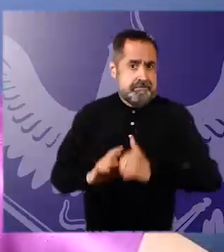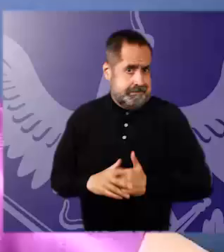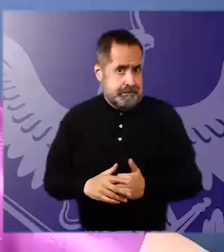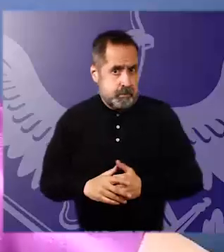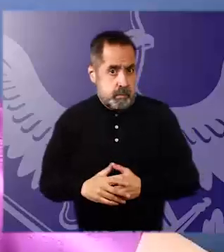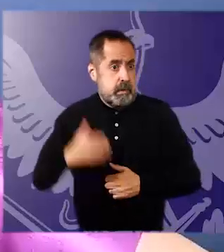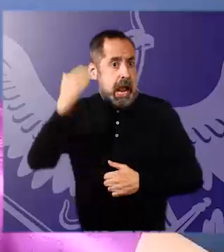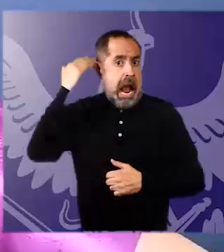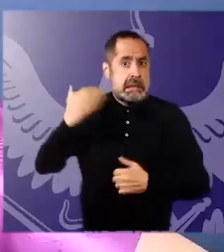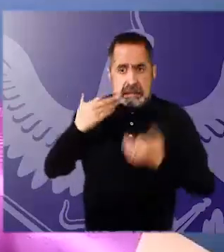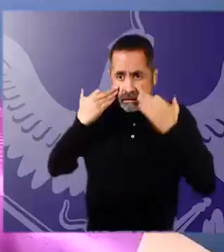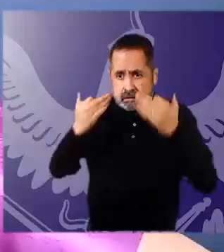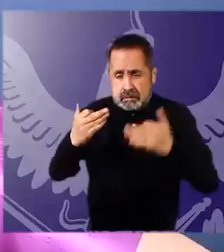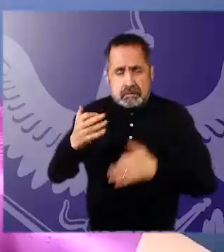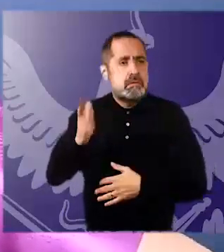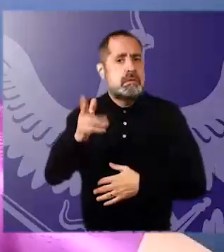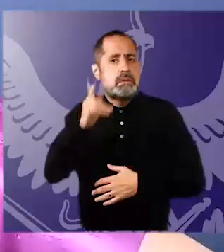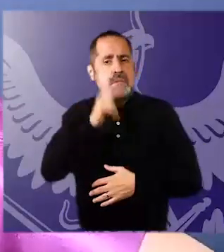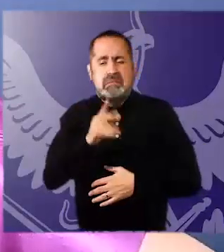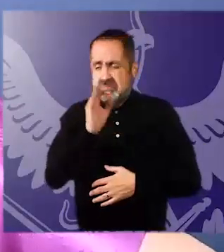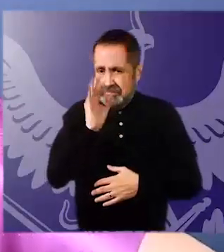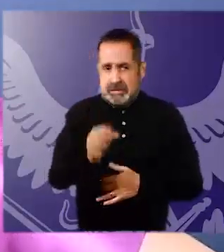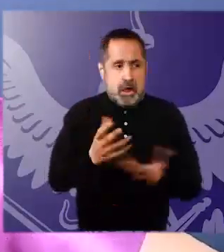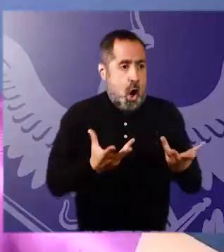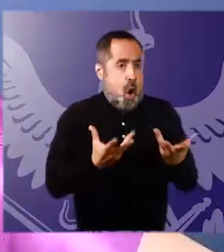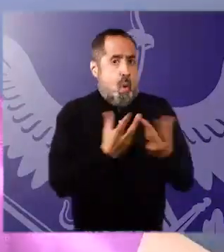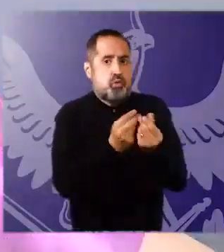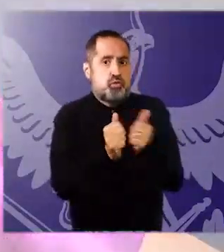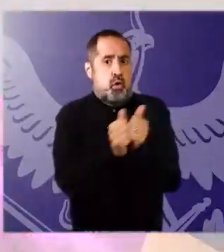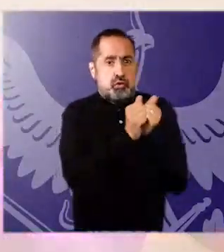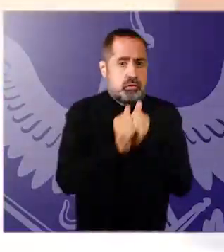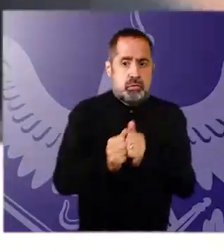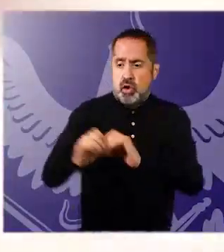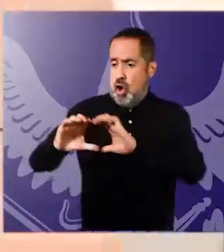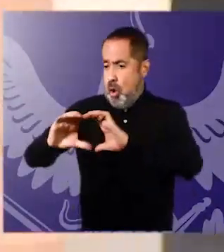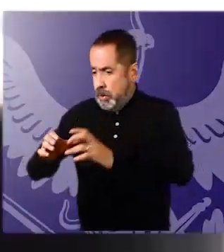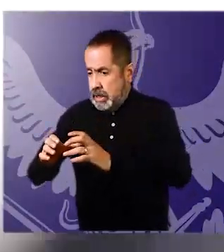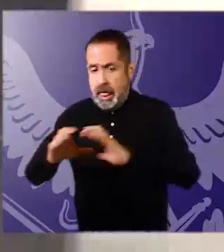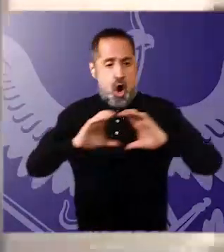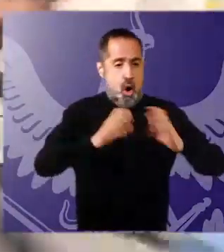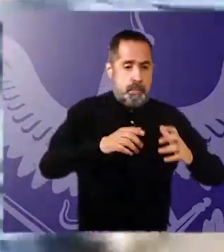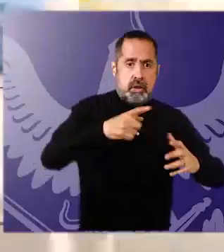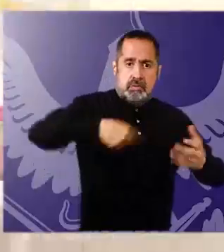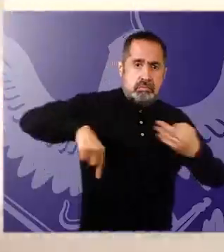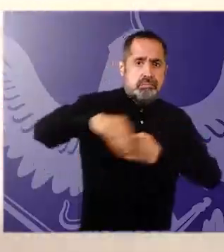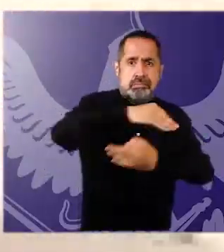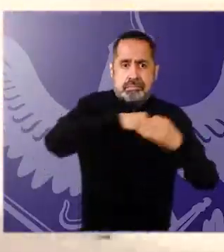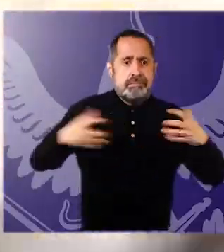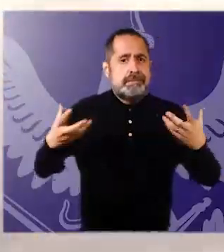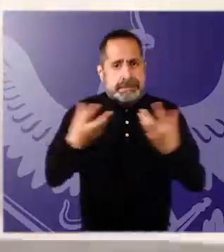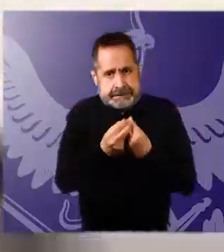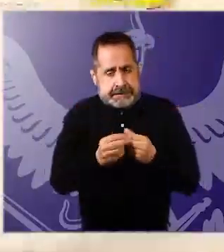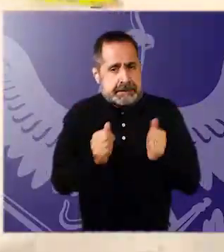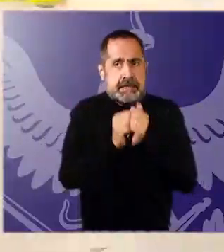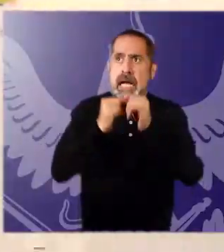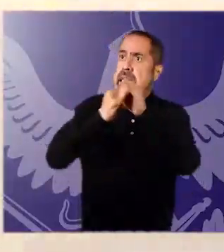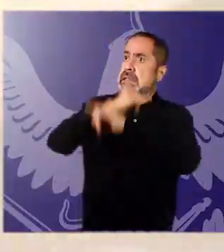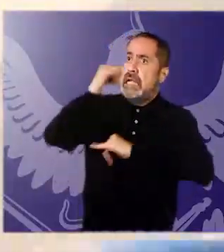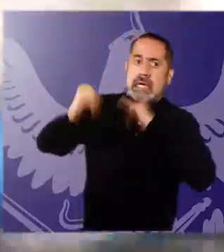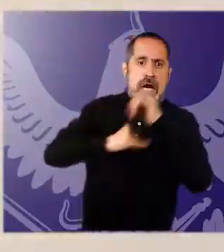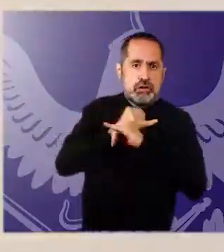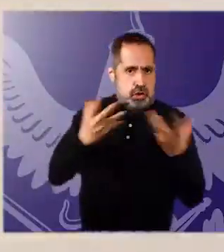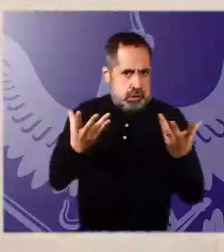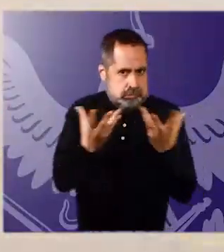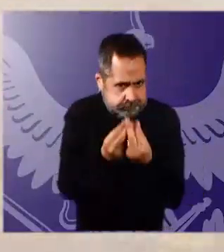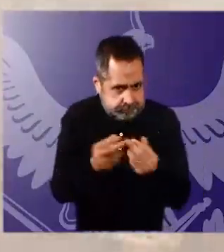Se ha demostrado que esta coadyuvancia entre las comunidades, la